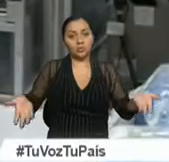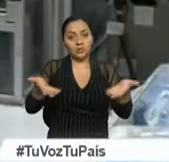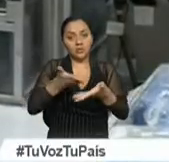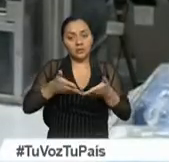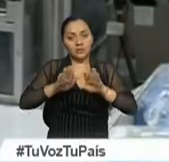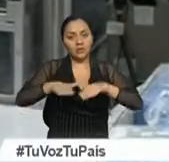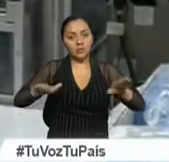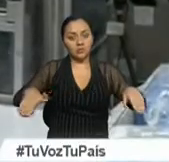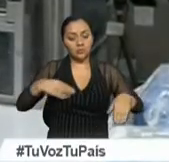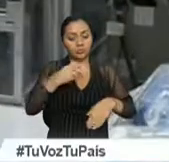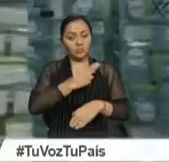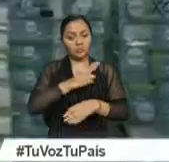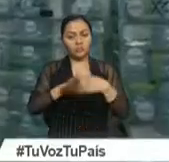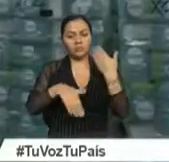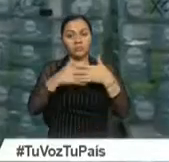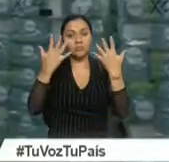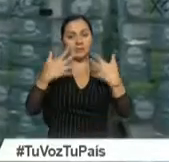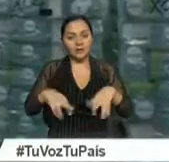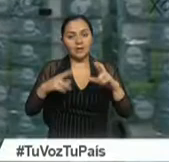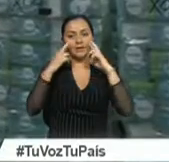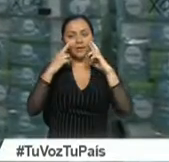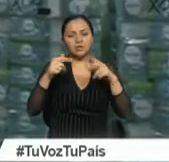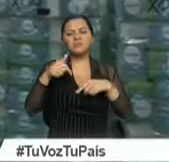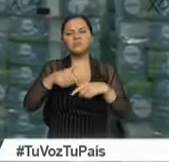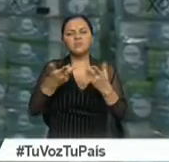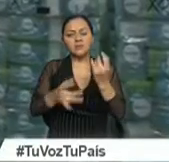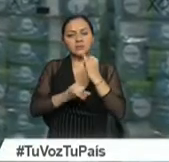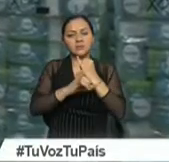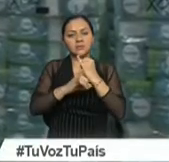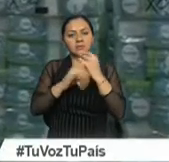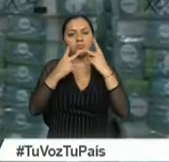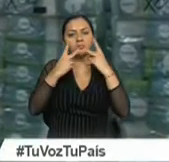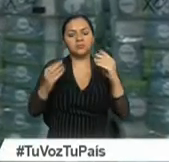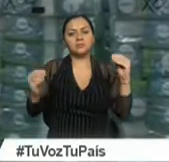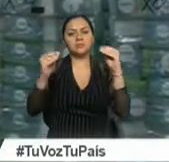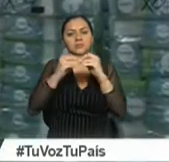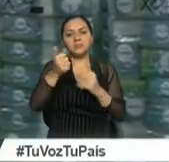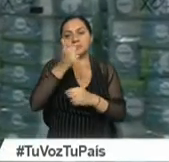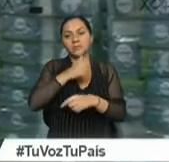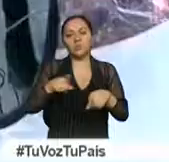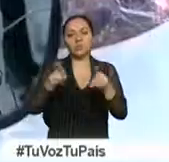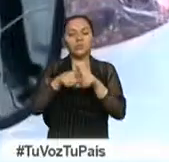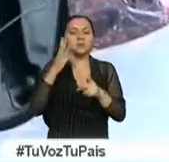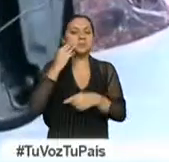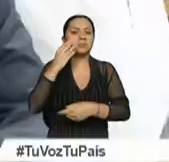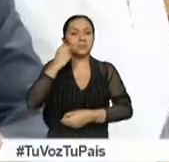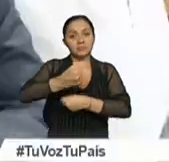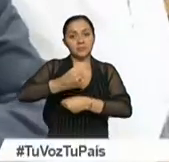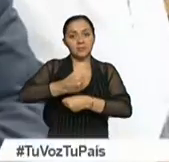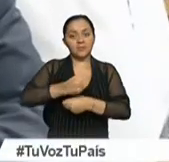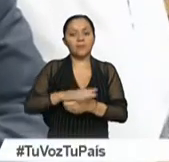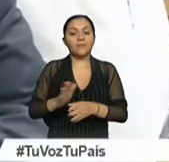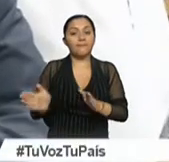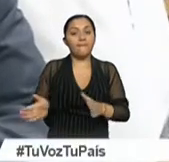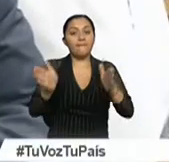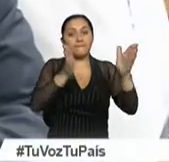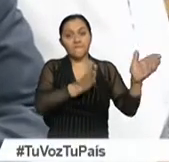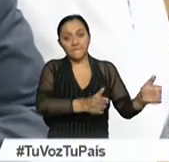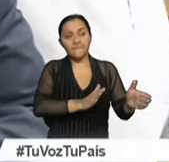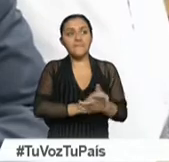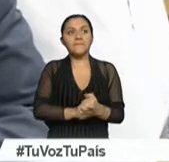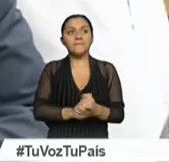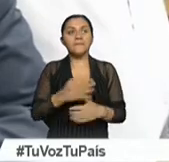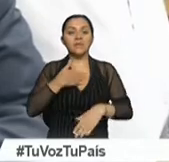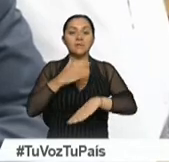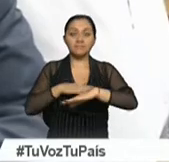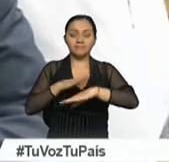estudiantes universitarios sean reconocidos por las instituciones públicas y privadas como experiencia laboral. Hemos